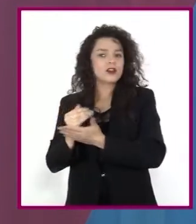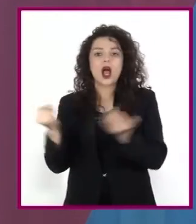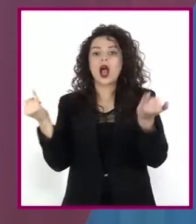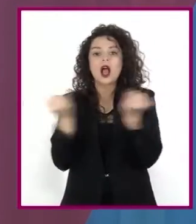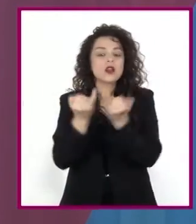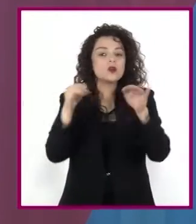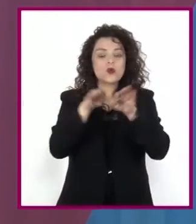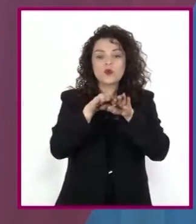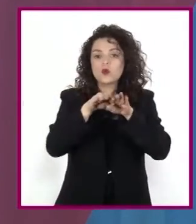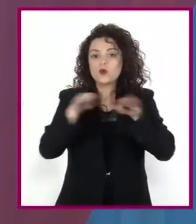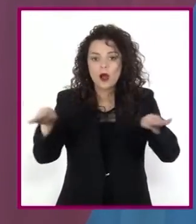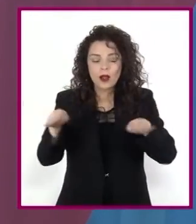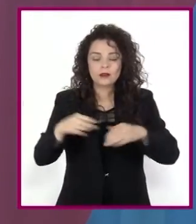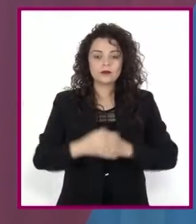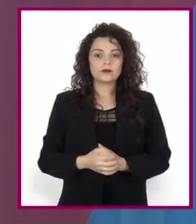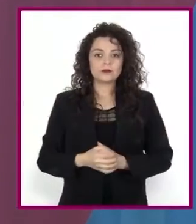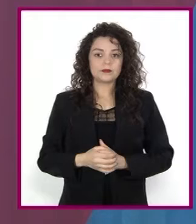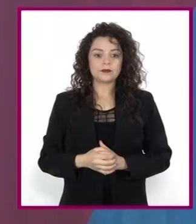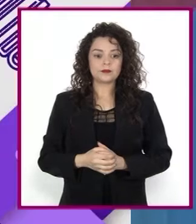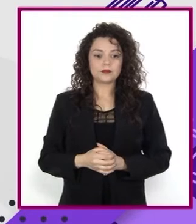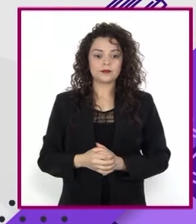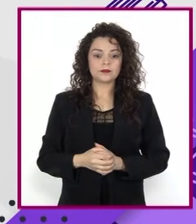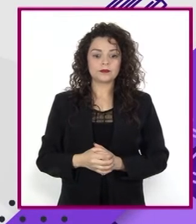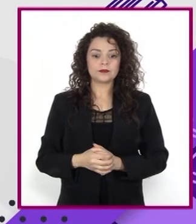mismo grado o nivel de satisfacción.